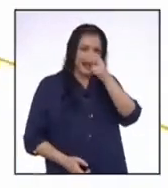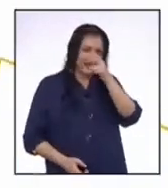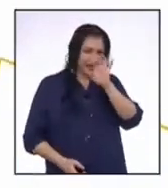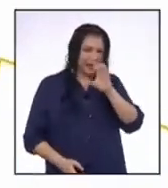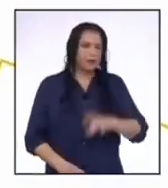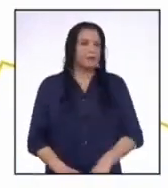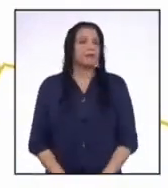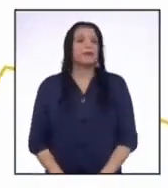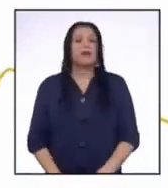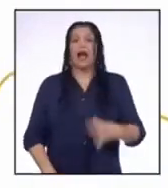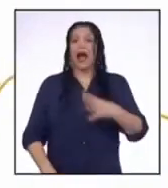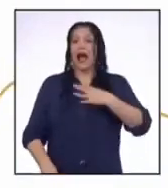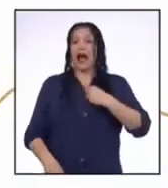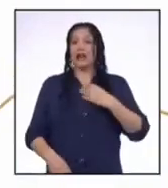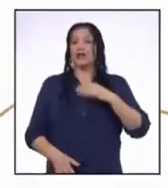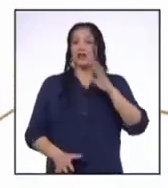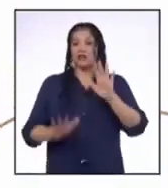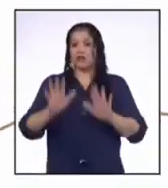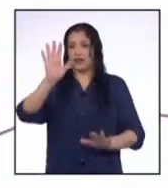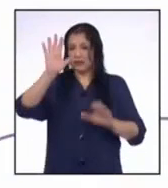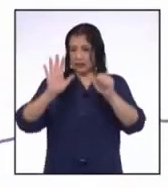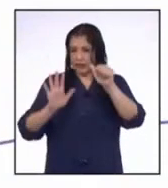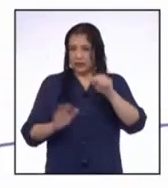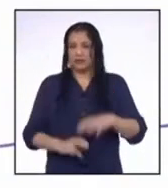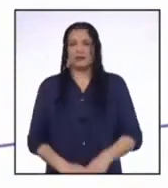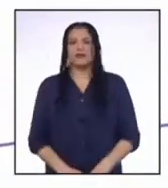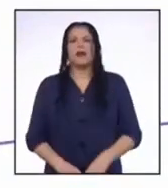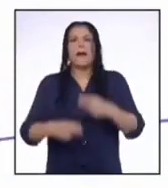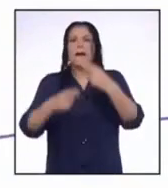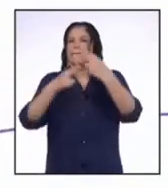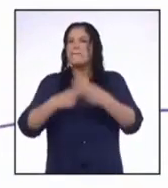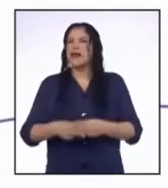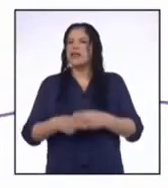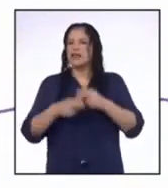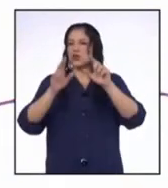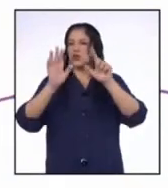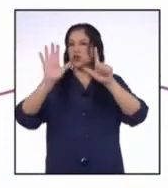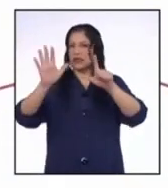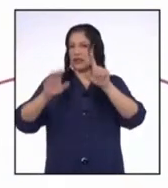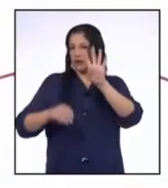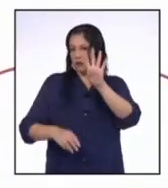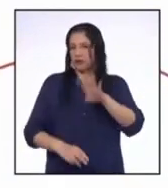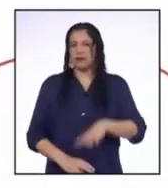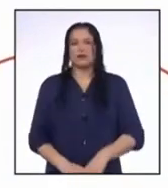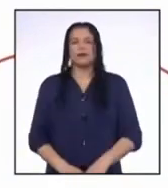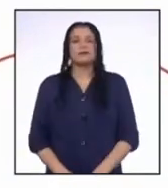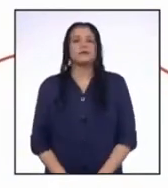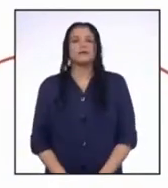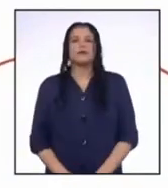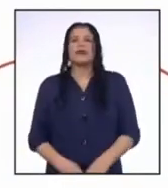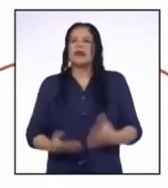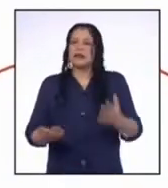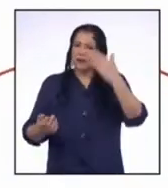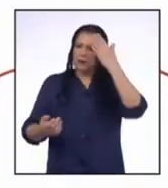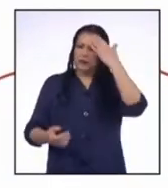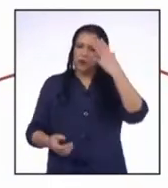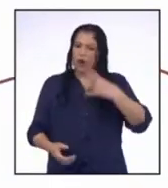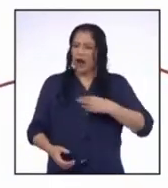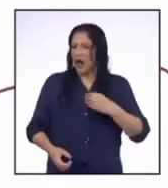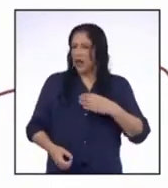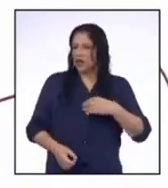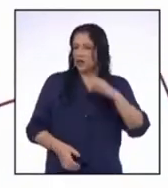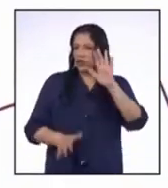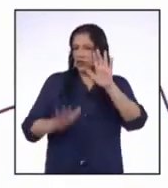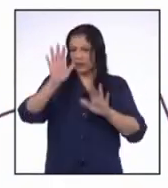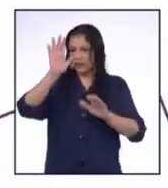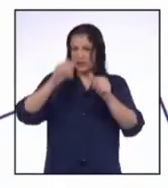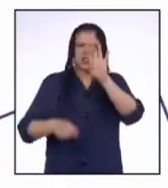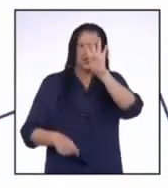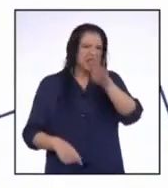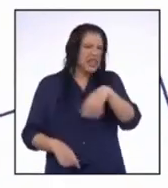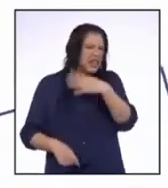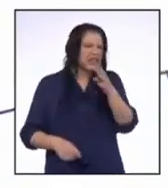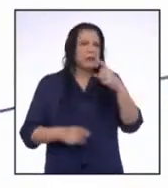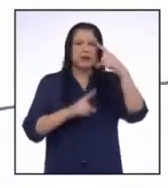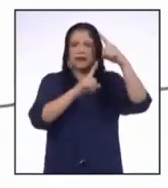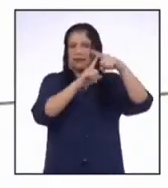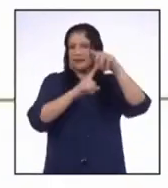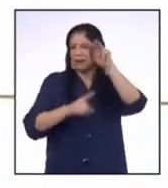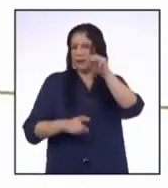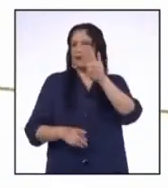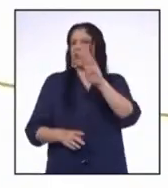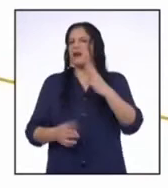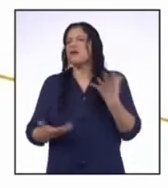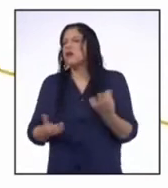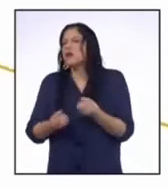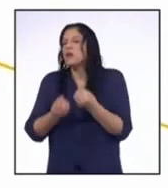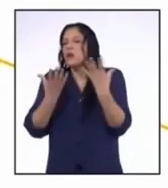Ethel, edad 16 años, peso 74 kilogramos. Teniendo en cuenta sus 16 años de la tabla de la tasa